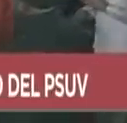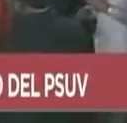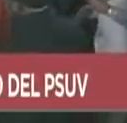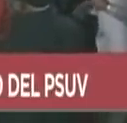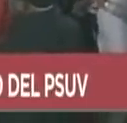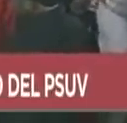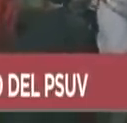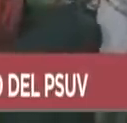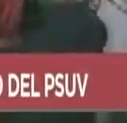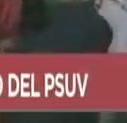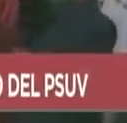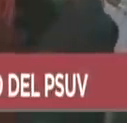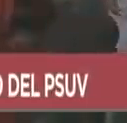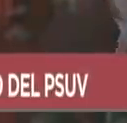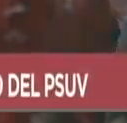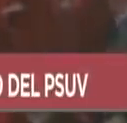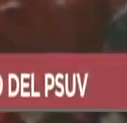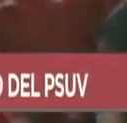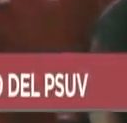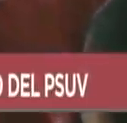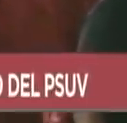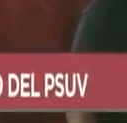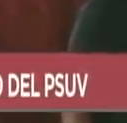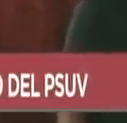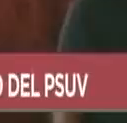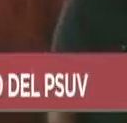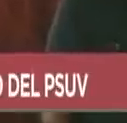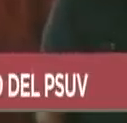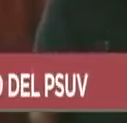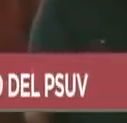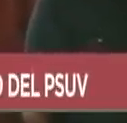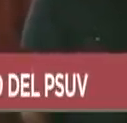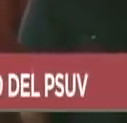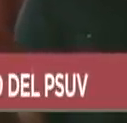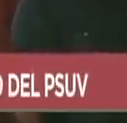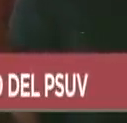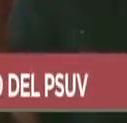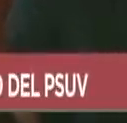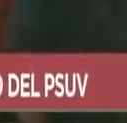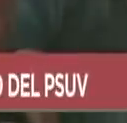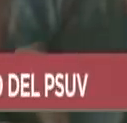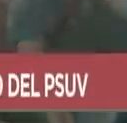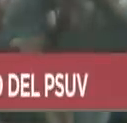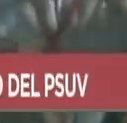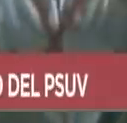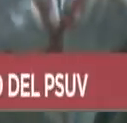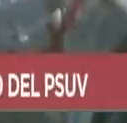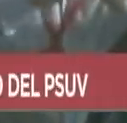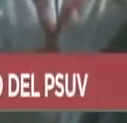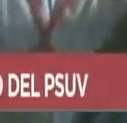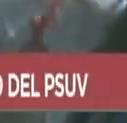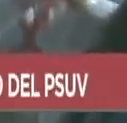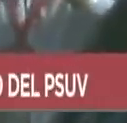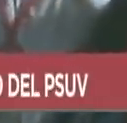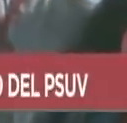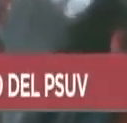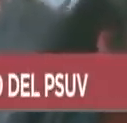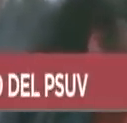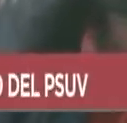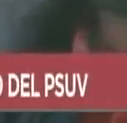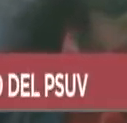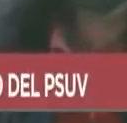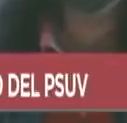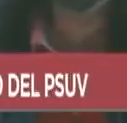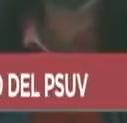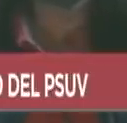una intervención. Aquellos que no comprenden que este suelo no se negocie, que la dignidad tampoco. Los que esperan que